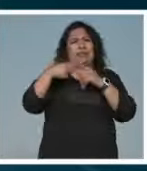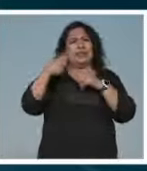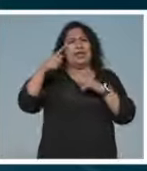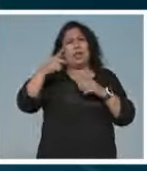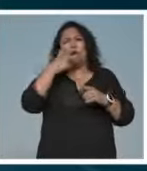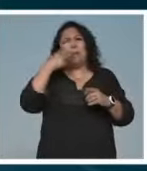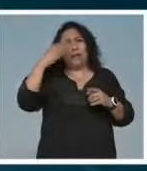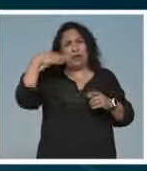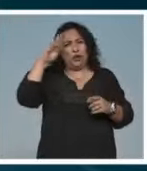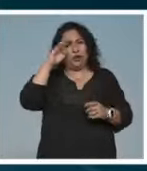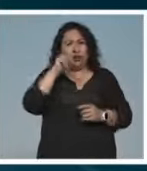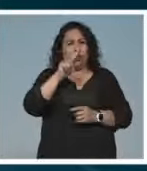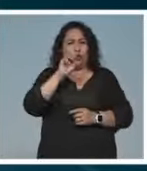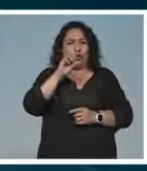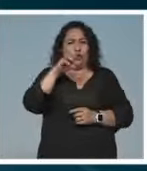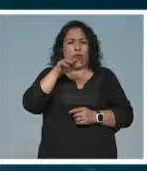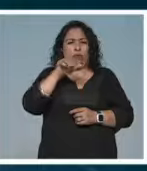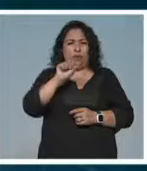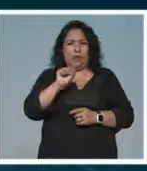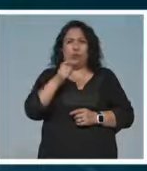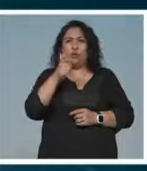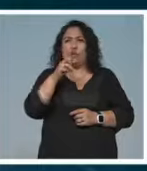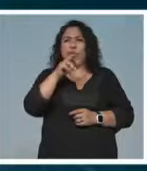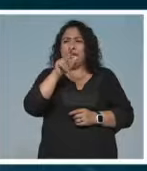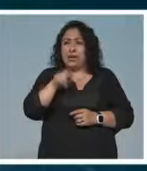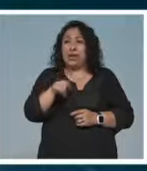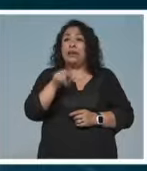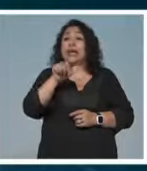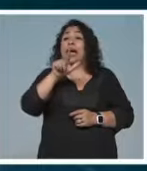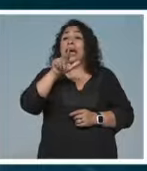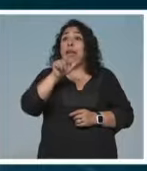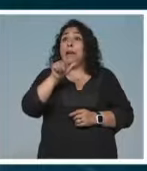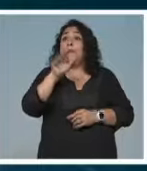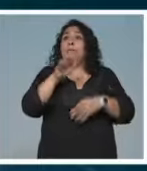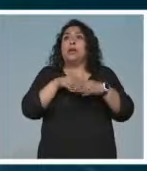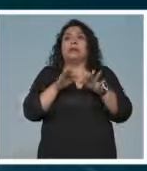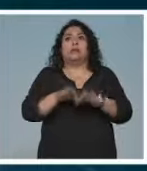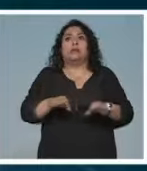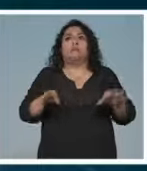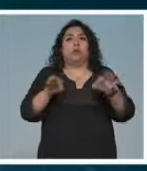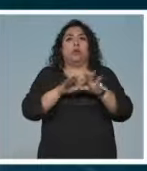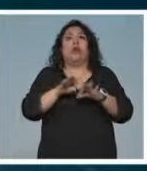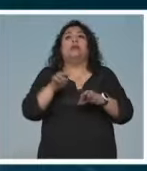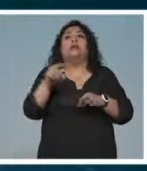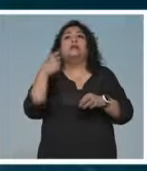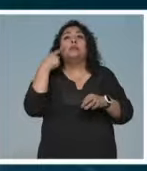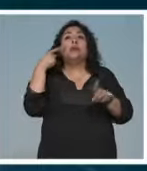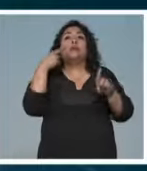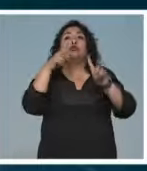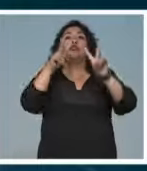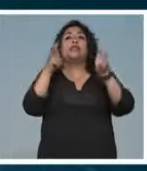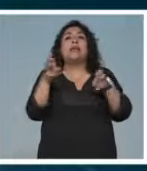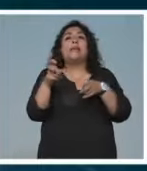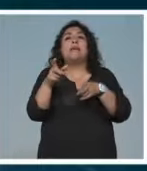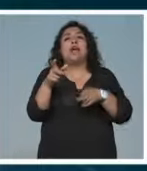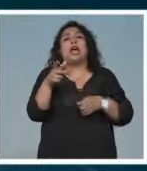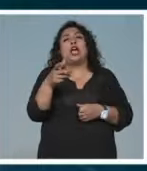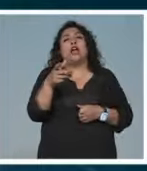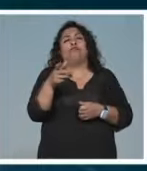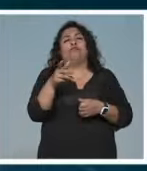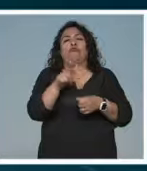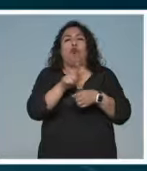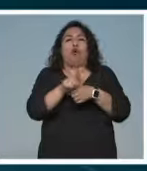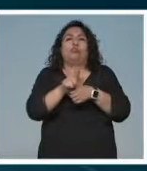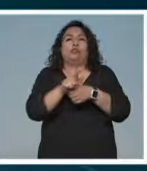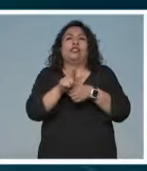cineasta cubano Tomás Gutiérrez Alea, que es también una de las más significativas al abordar el tema de la homosexualidad en un